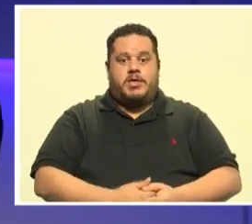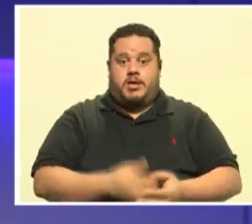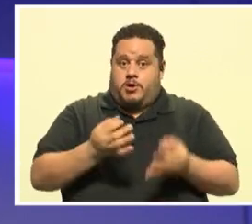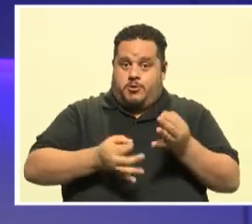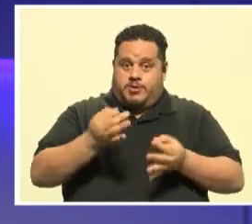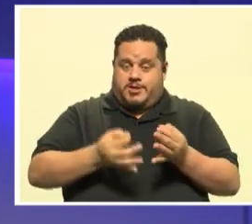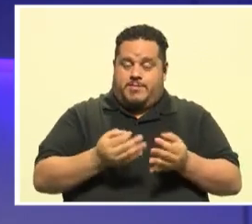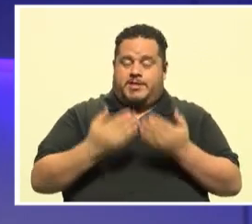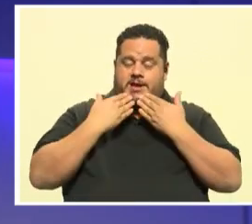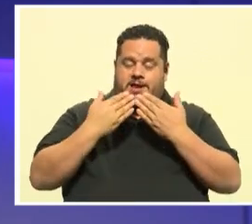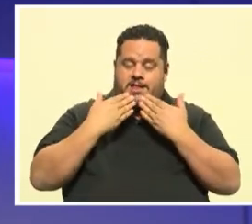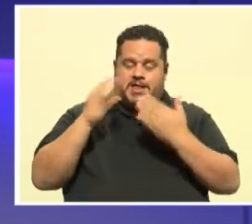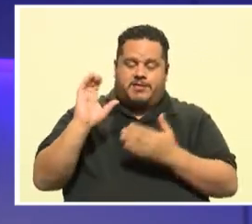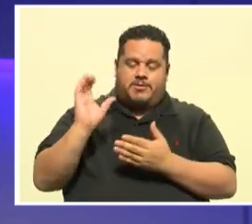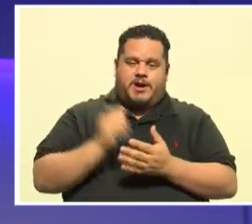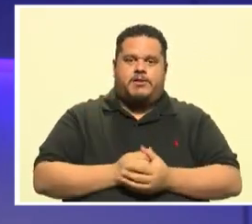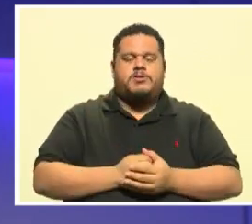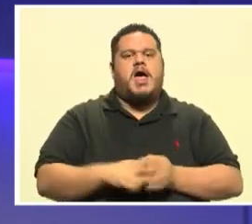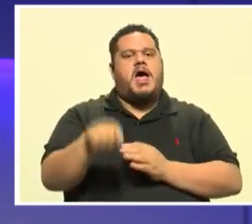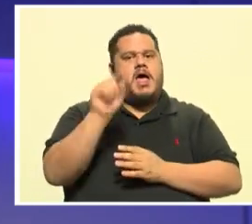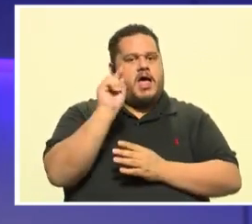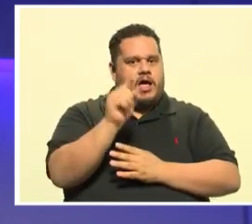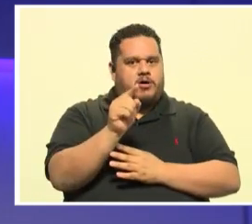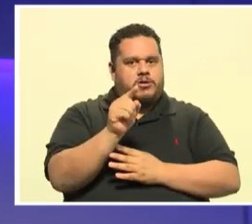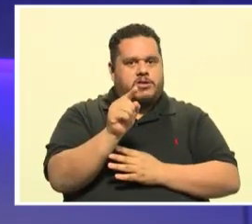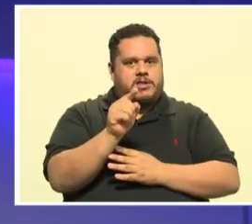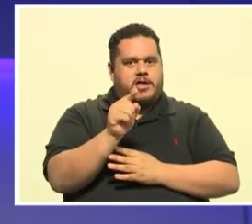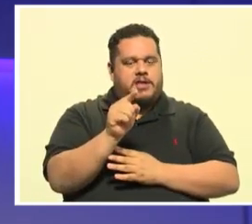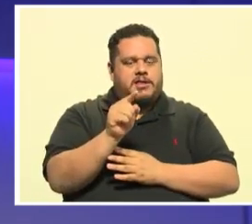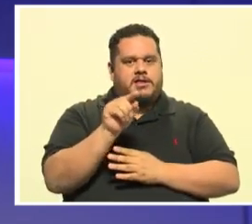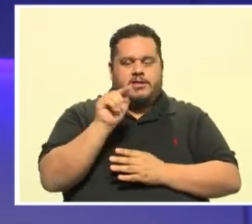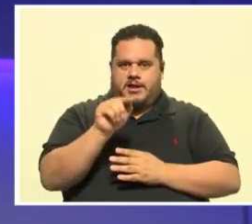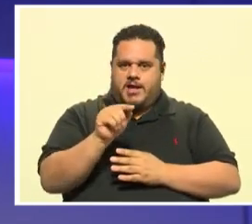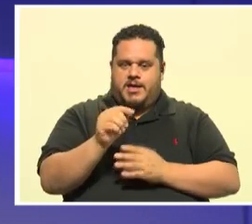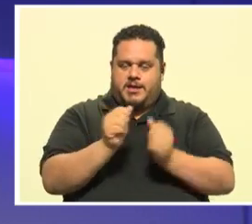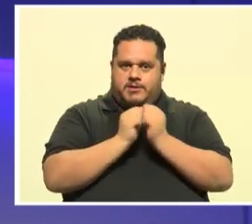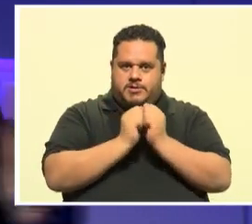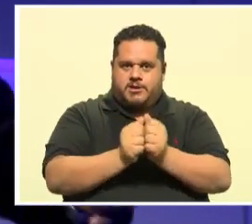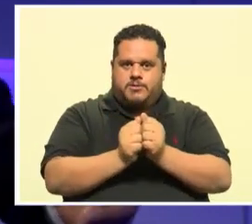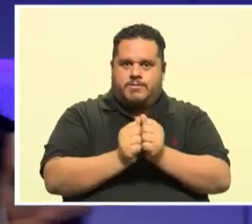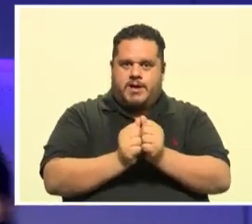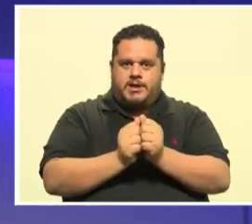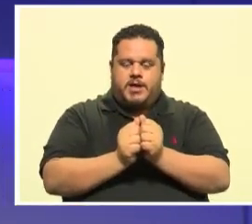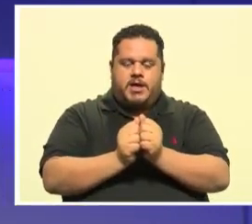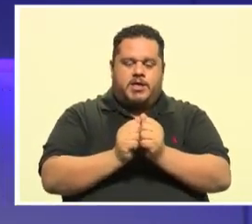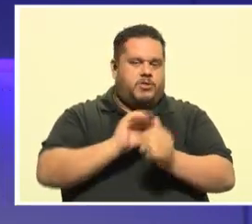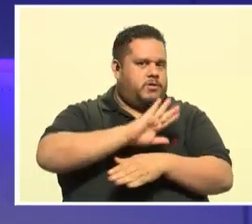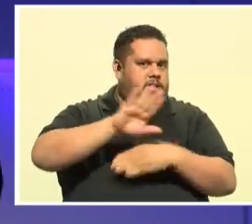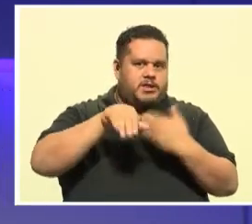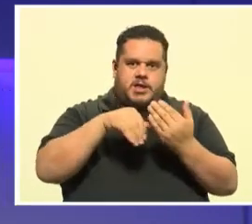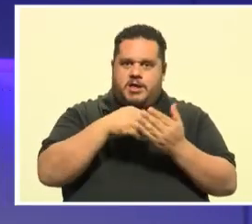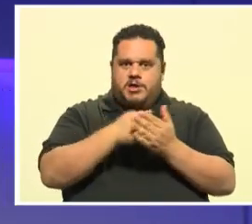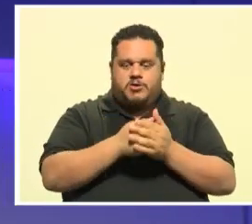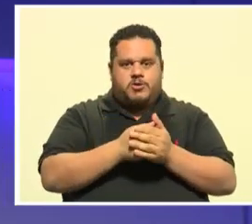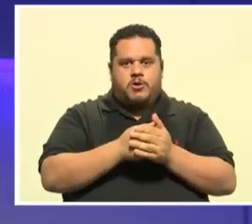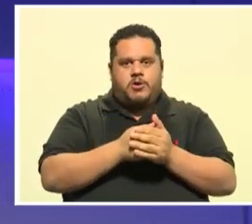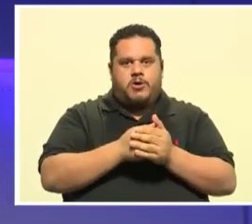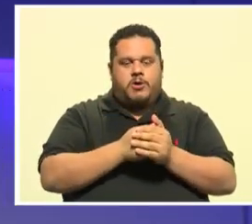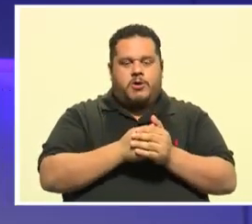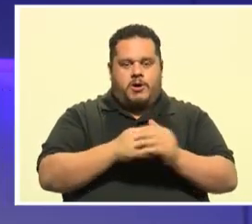en Honduras y el ciclo electoral se cerró con la segunda vuelta por la decisión